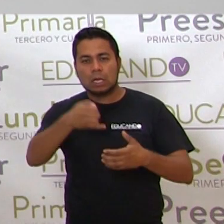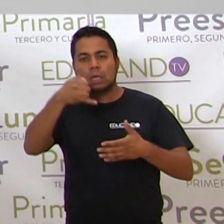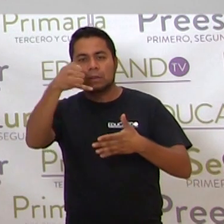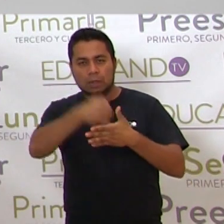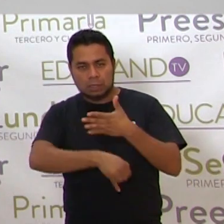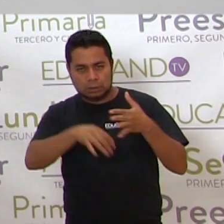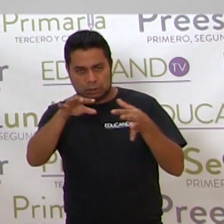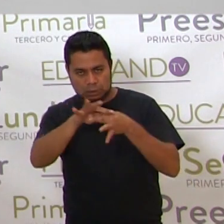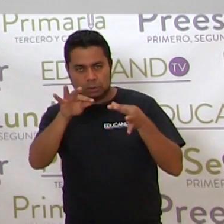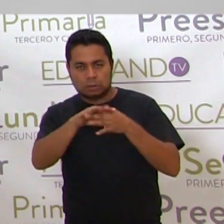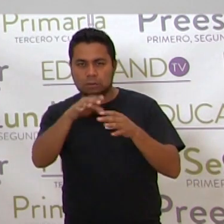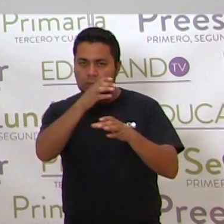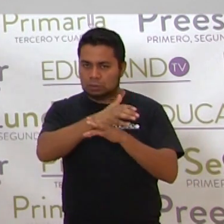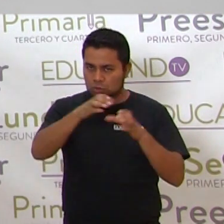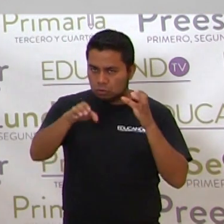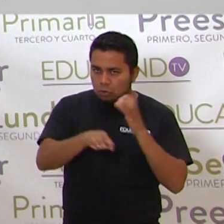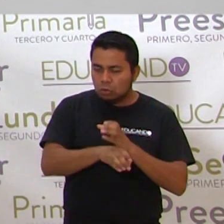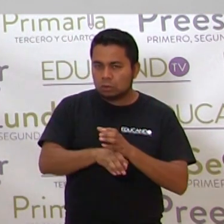objetos, ¿bien?